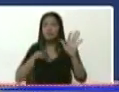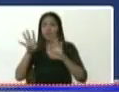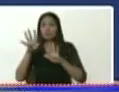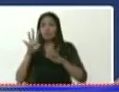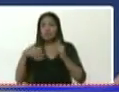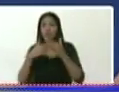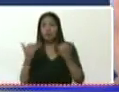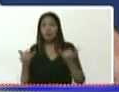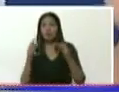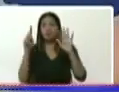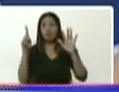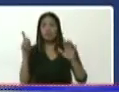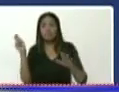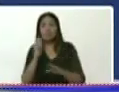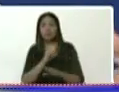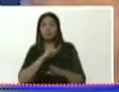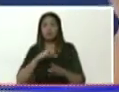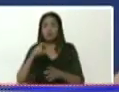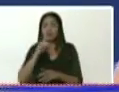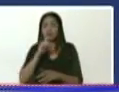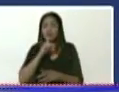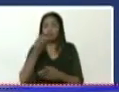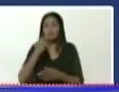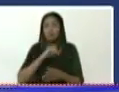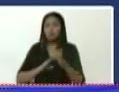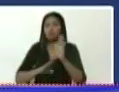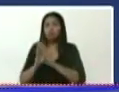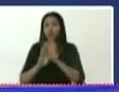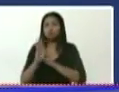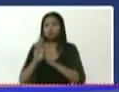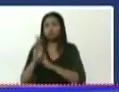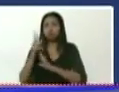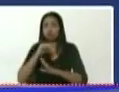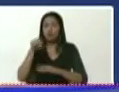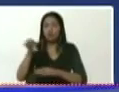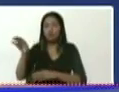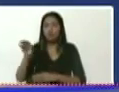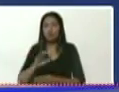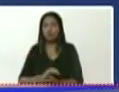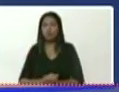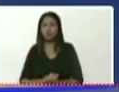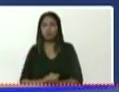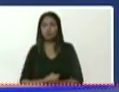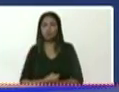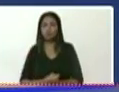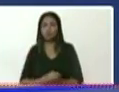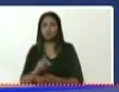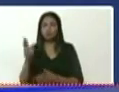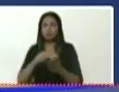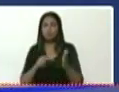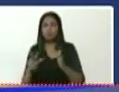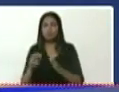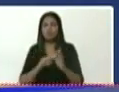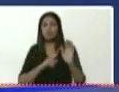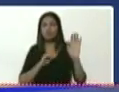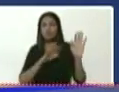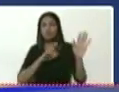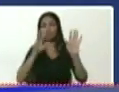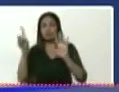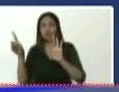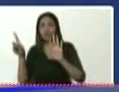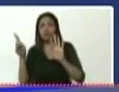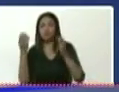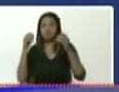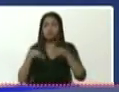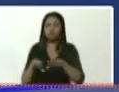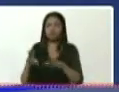los 6 meses, que también dificultó el avance del país. En el 2016 hicieron la agenda del abandono